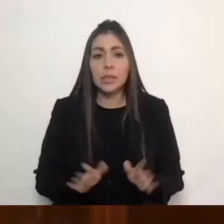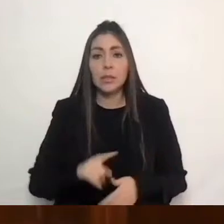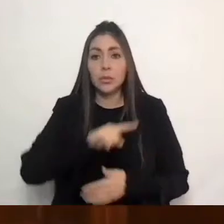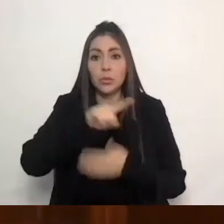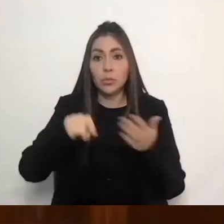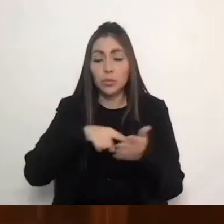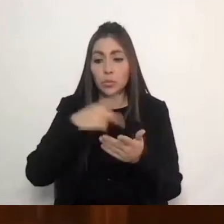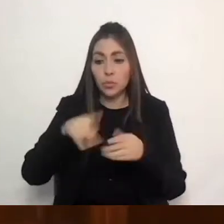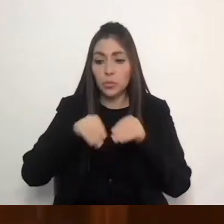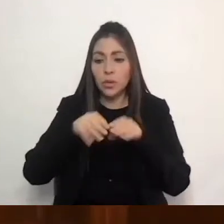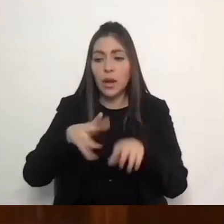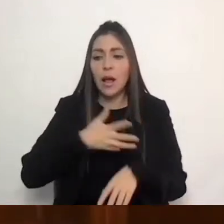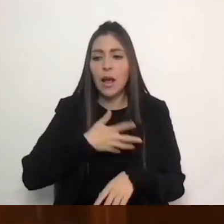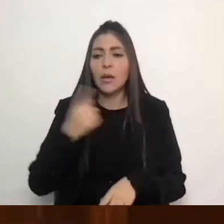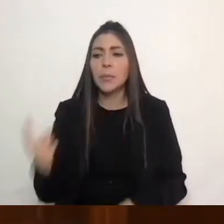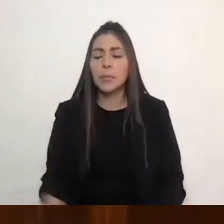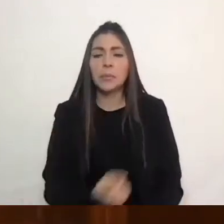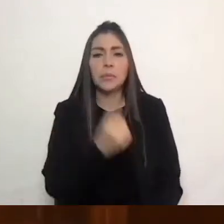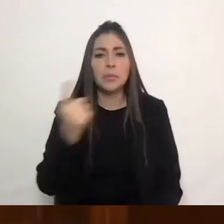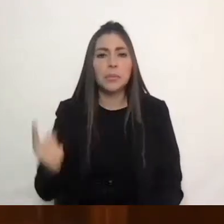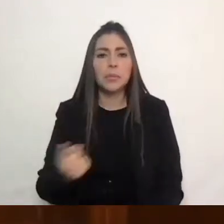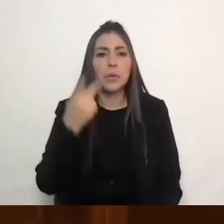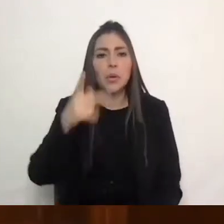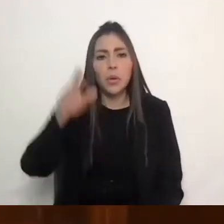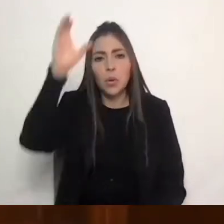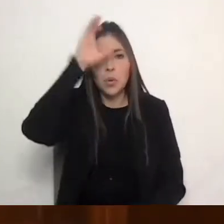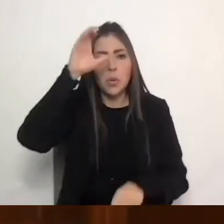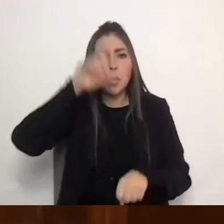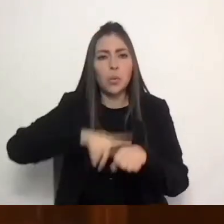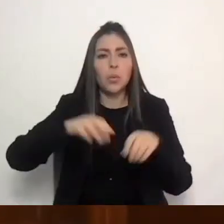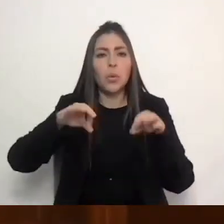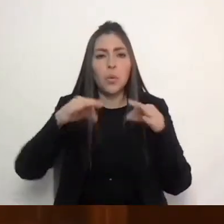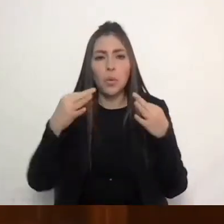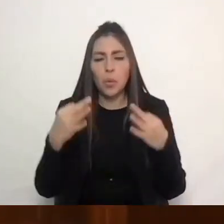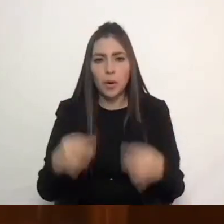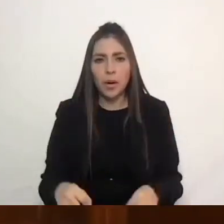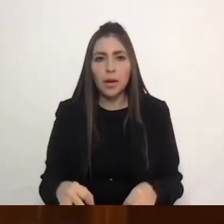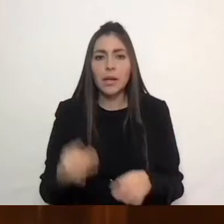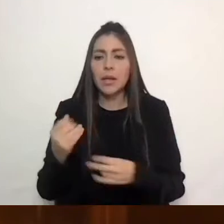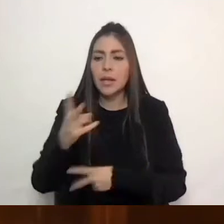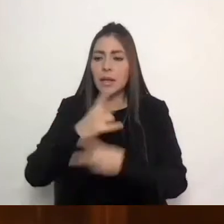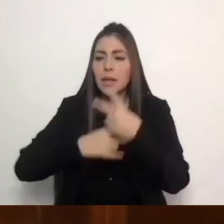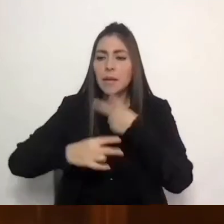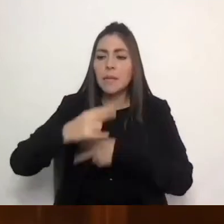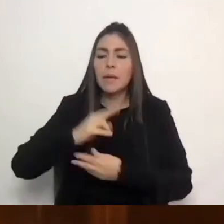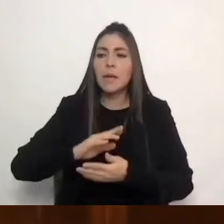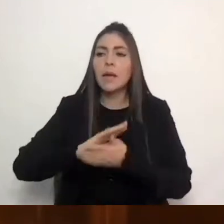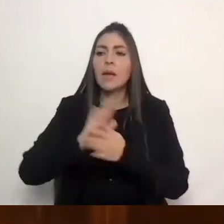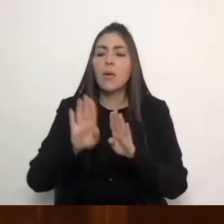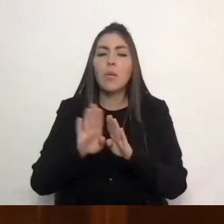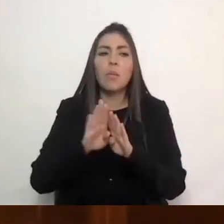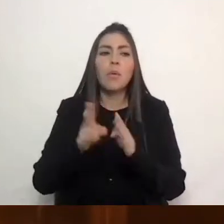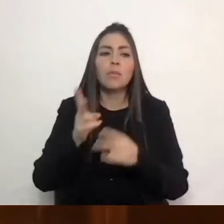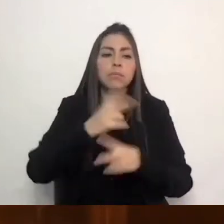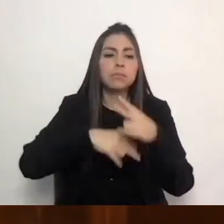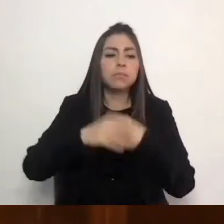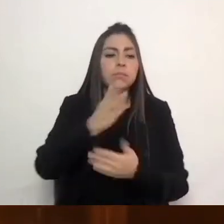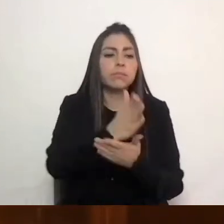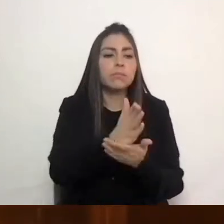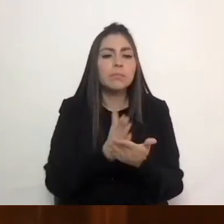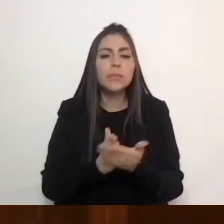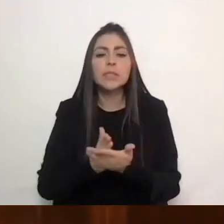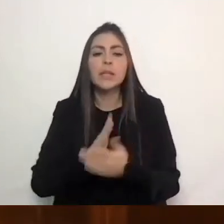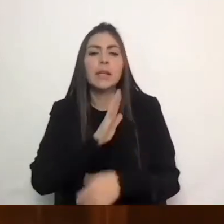nuestras culturas originarias y el mestizaje a través de la gastronomía, la artesanía,